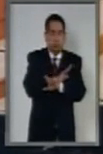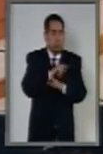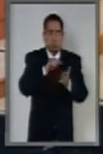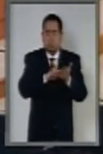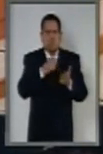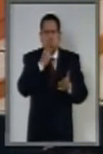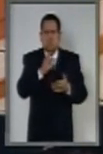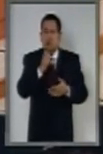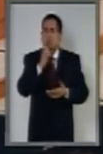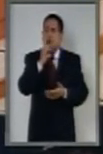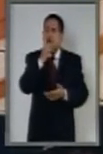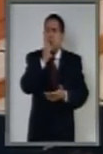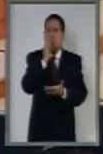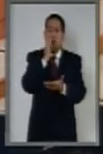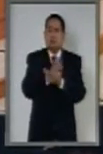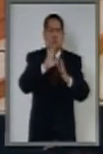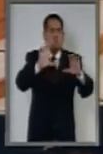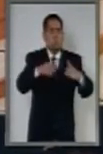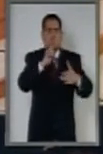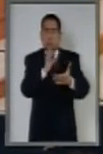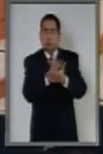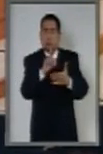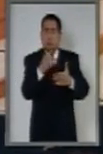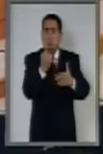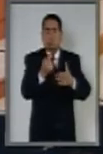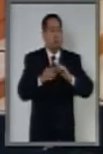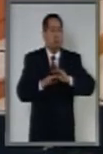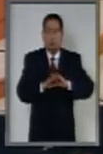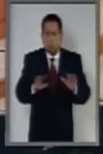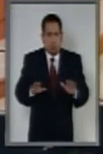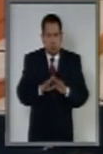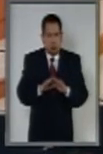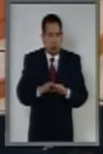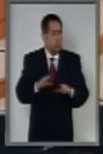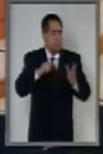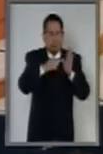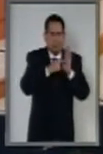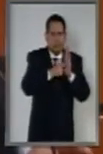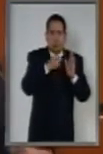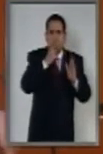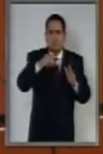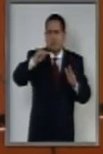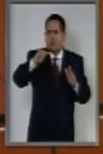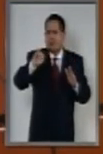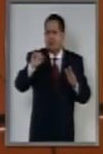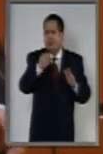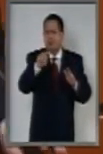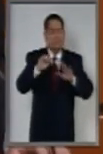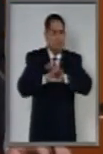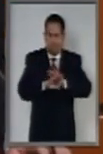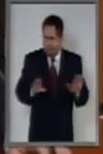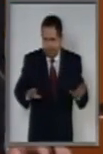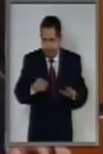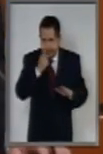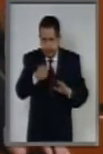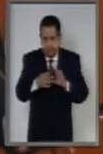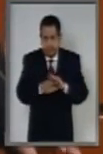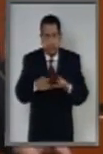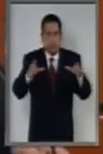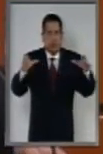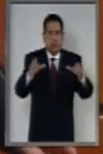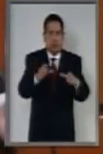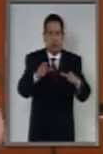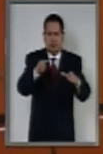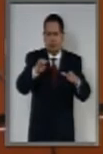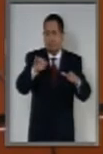único, que no plantea un mando mixto, ni siquiera plantea un mando